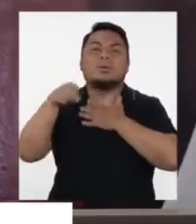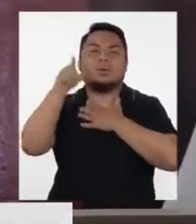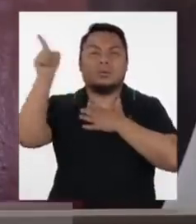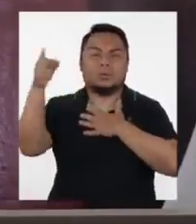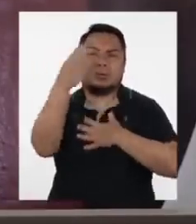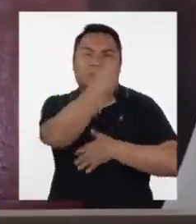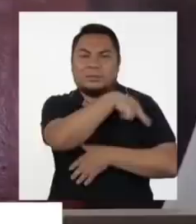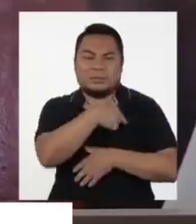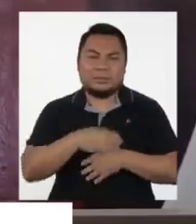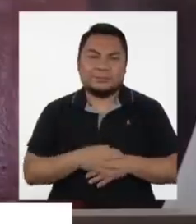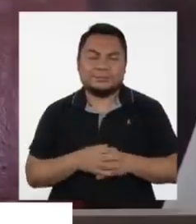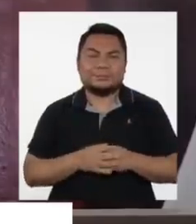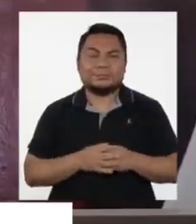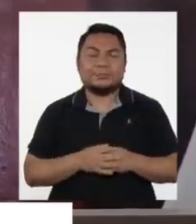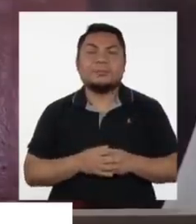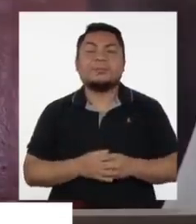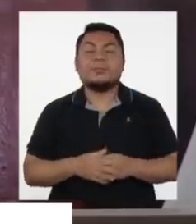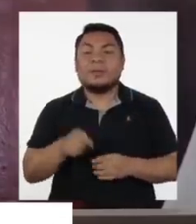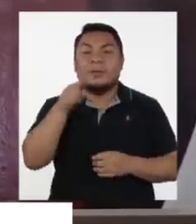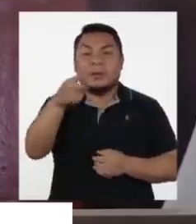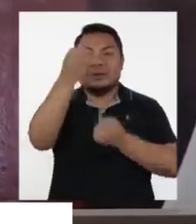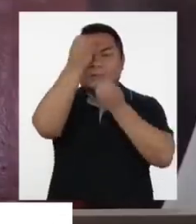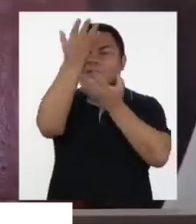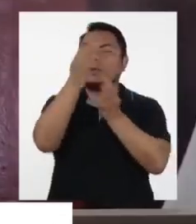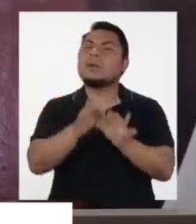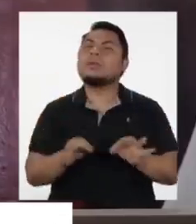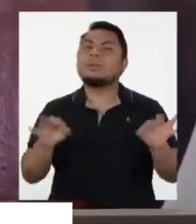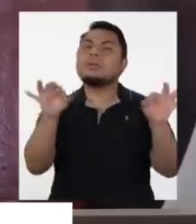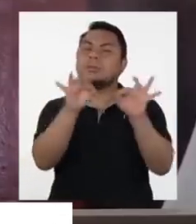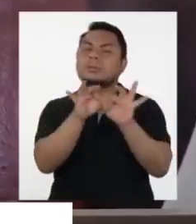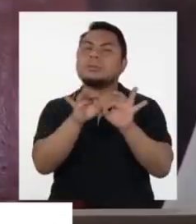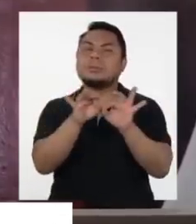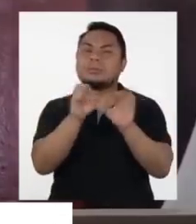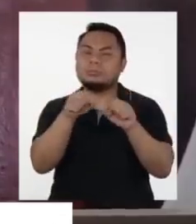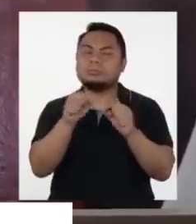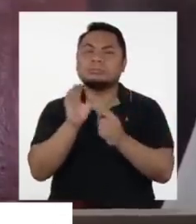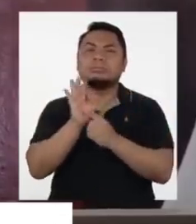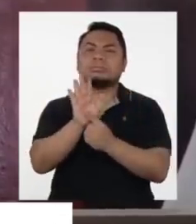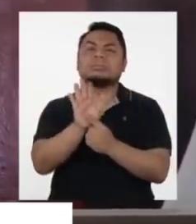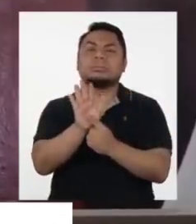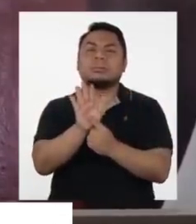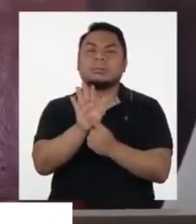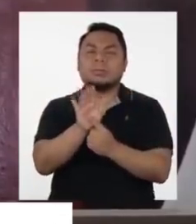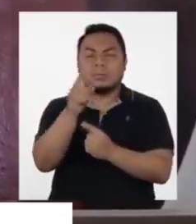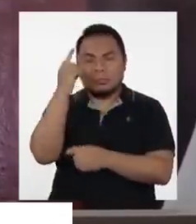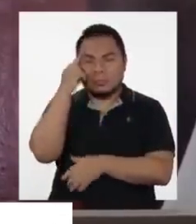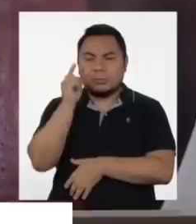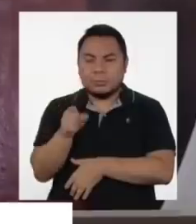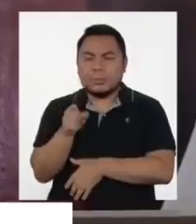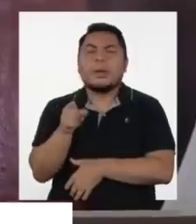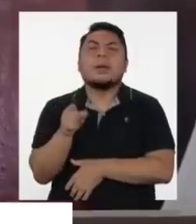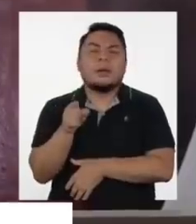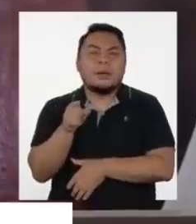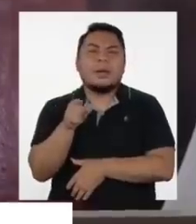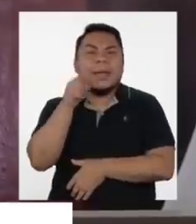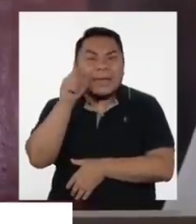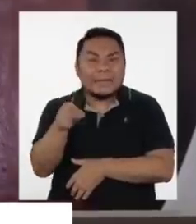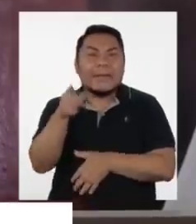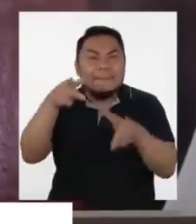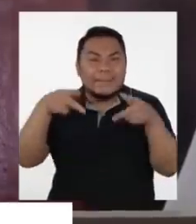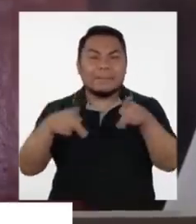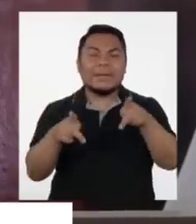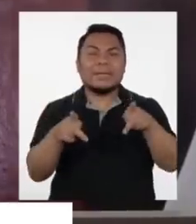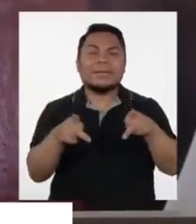cuidado esto es información relevante que hay que tomar en cuenta porque eso nos permite tener un mejor